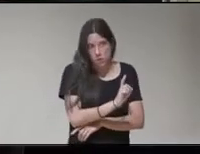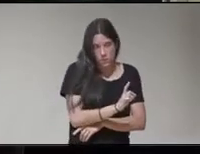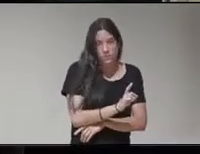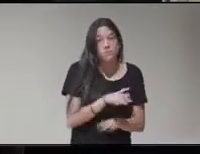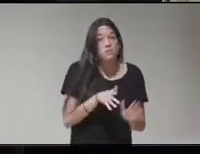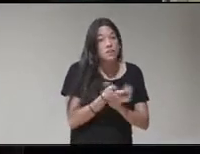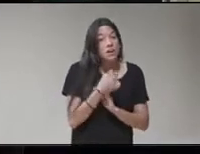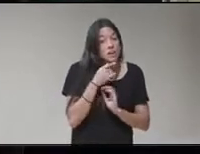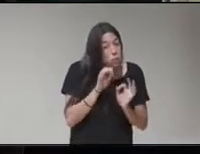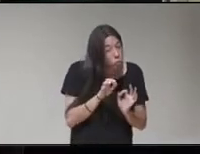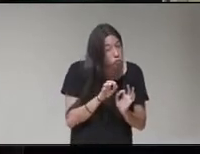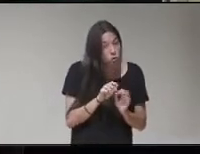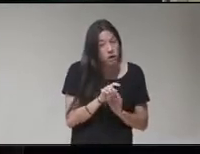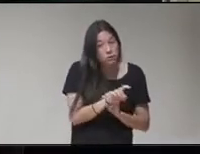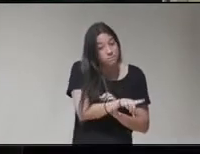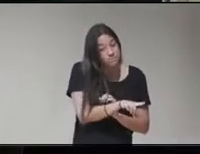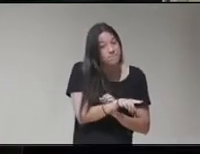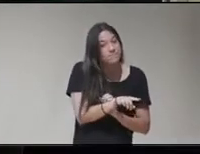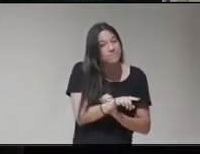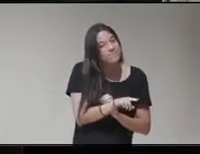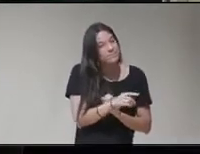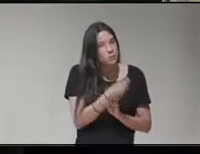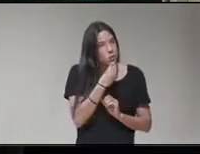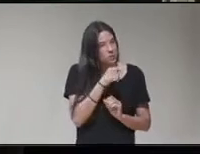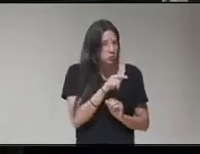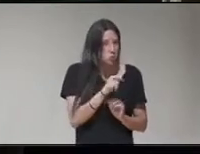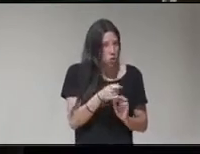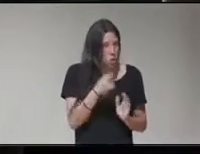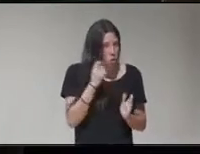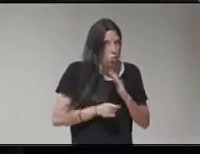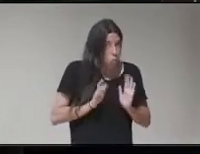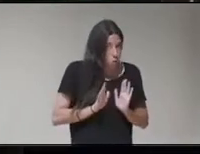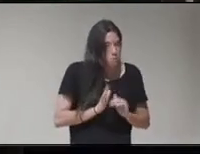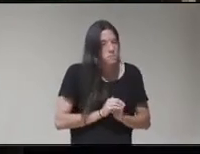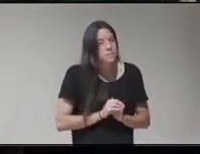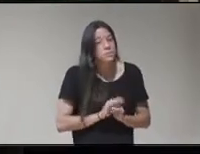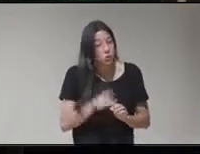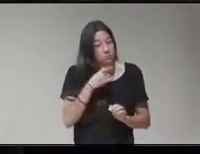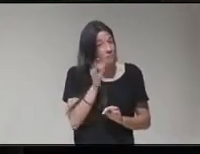resultó, ¿qué queréis que os diga?, un poco duro. Bueno, pues